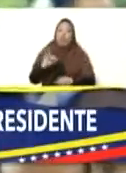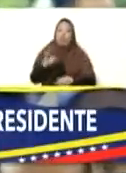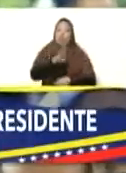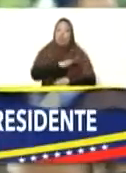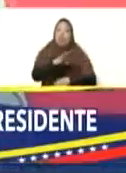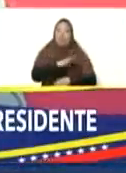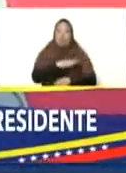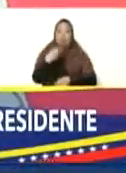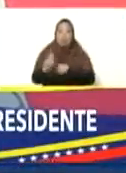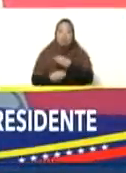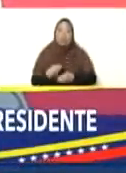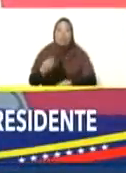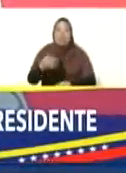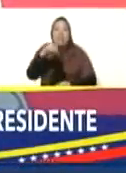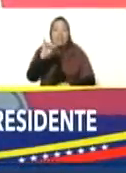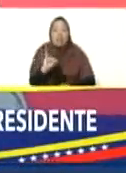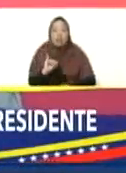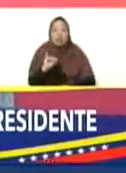propiedad